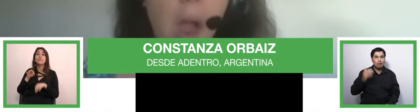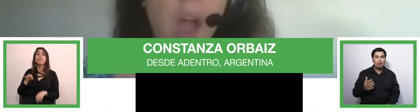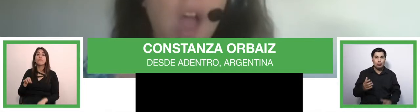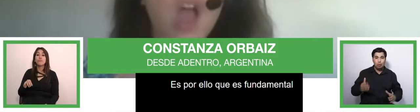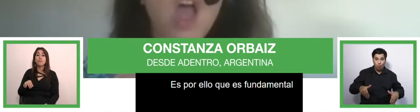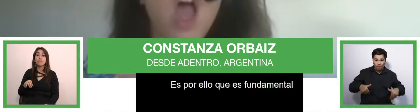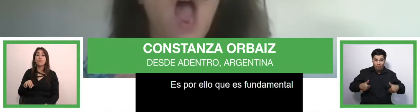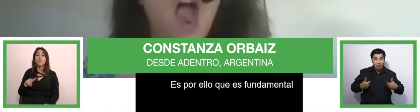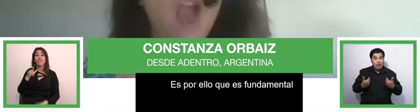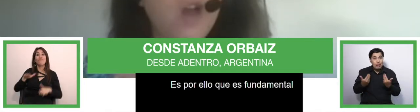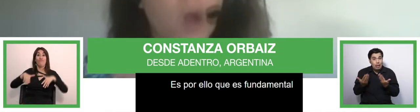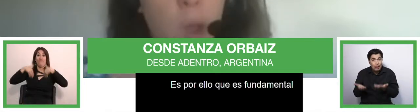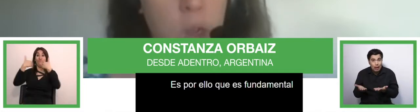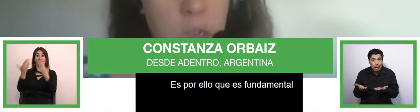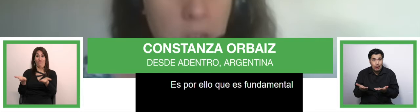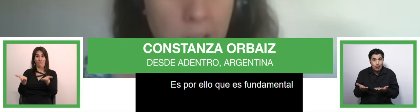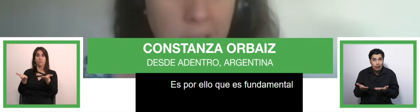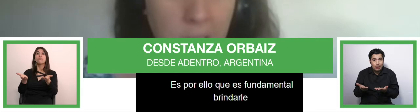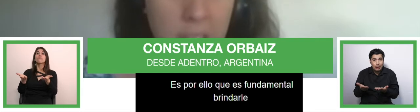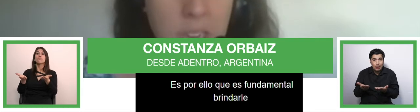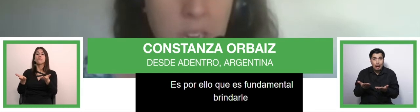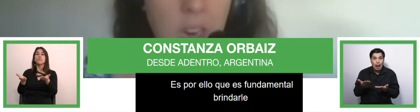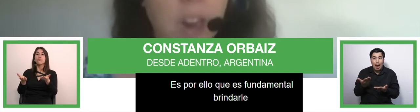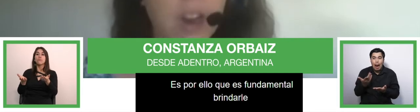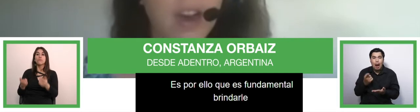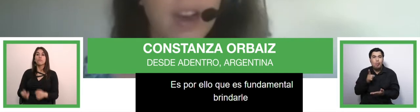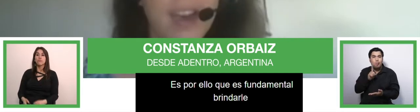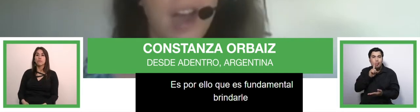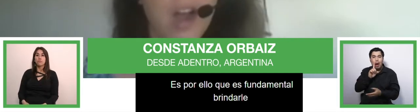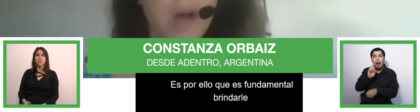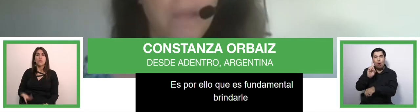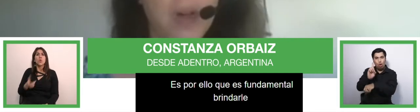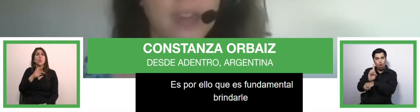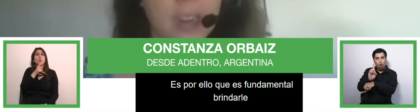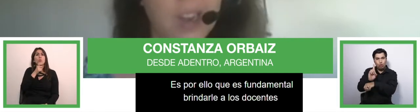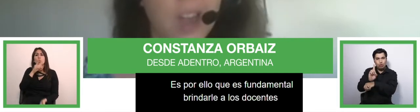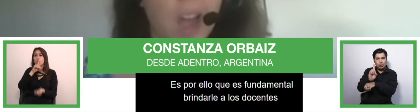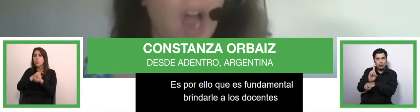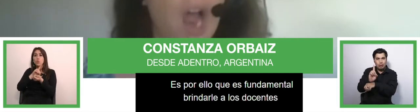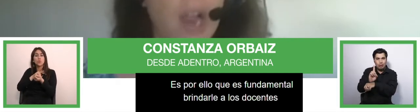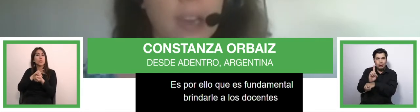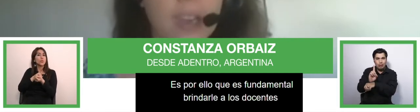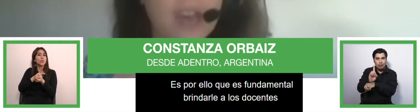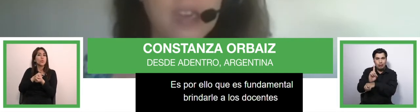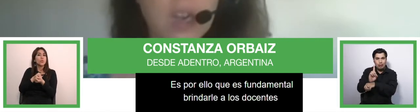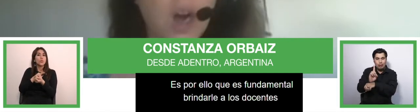brindarle a los docentes la capacitación